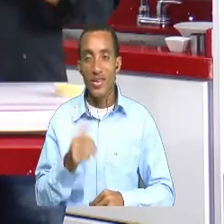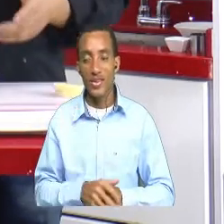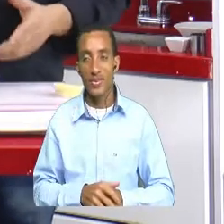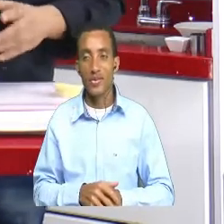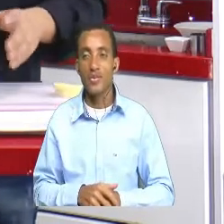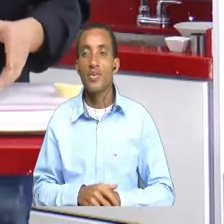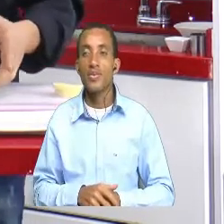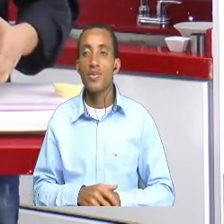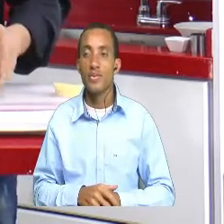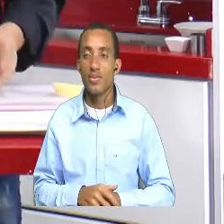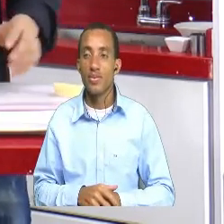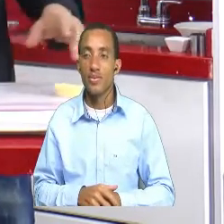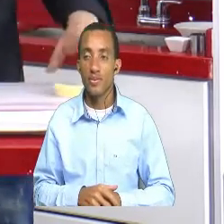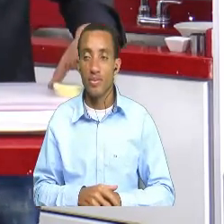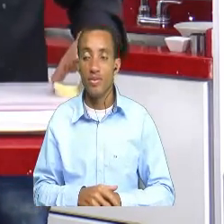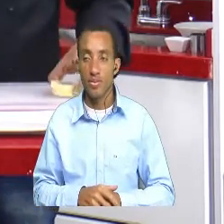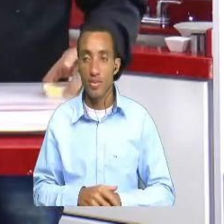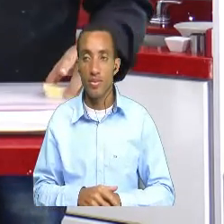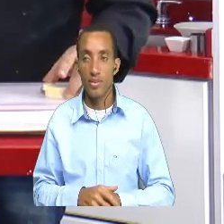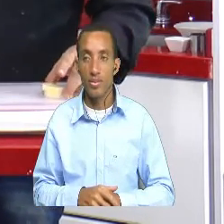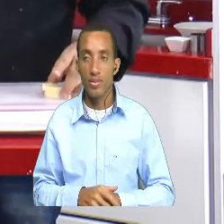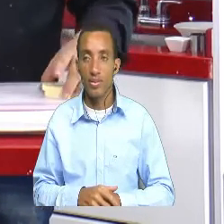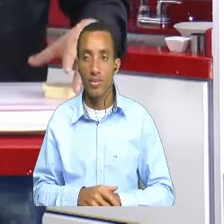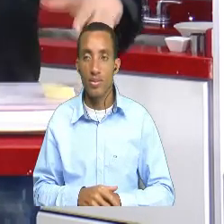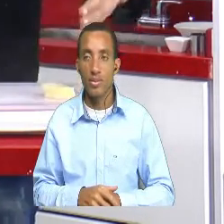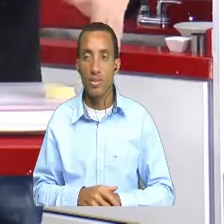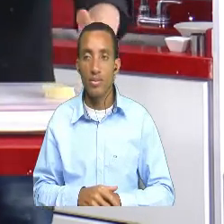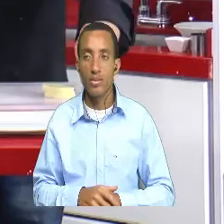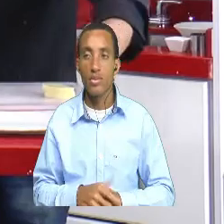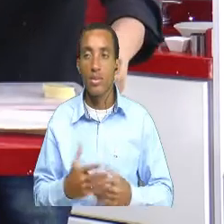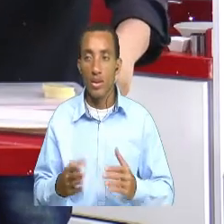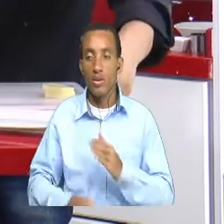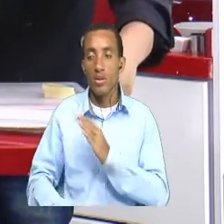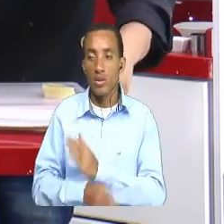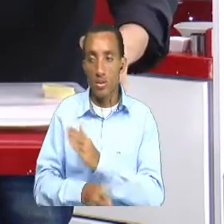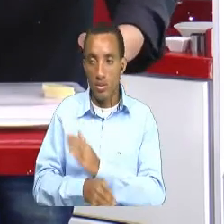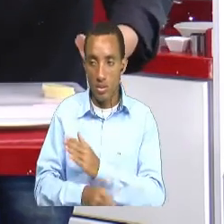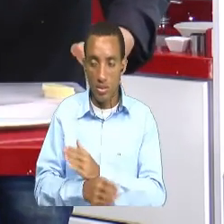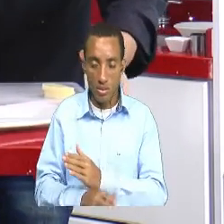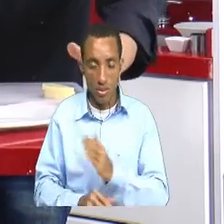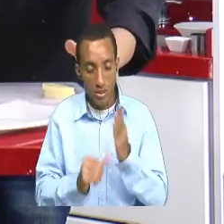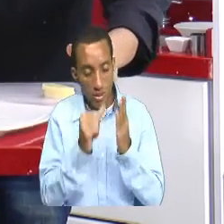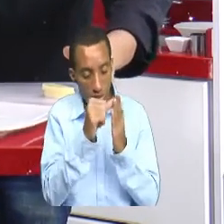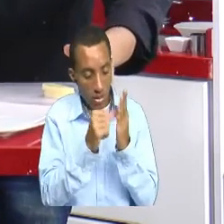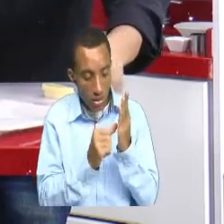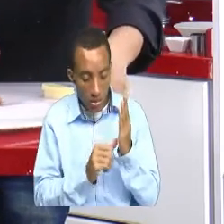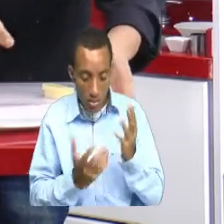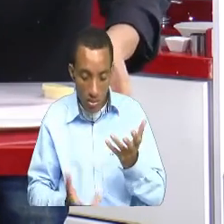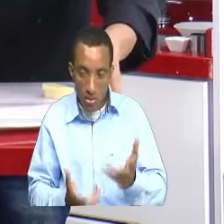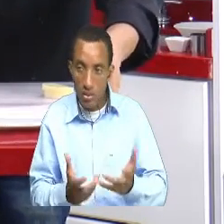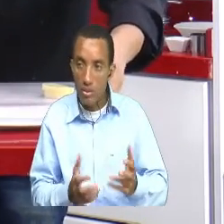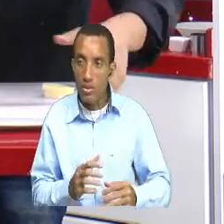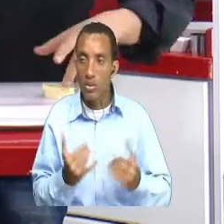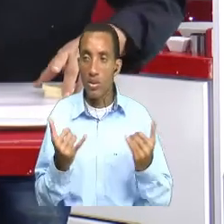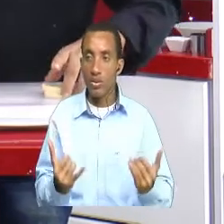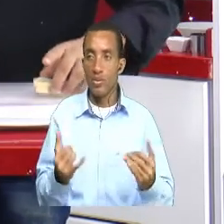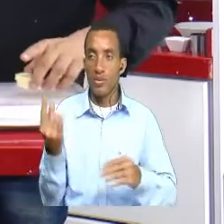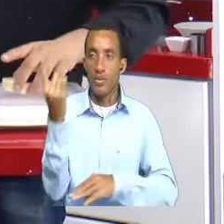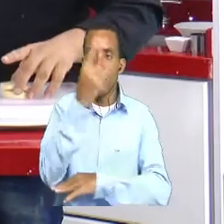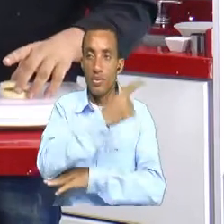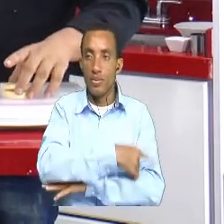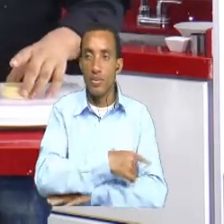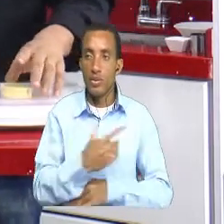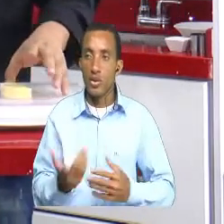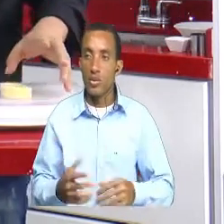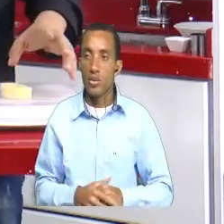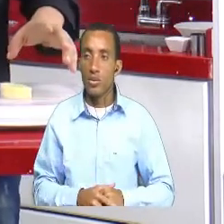más ricas y diferentes continuamos con este derroche si es nuestro el plato del día de hoy no sé cómo voy a plantar